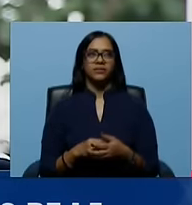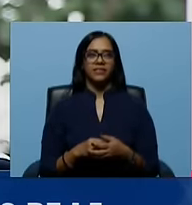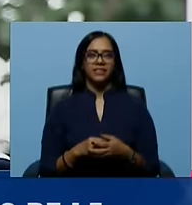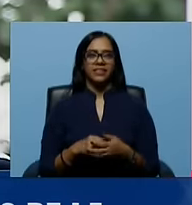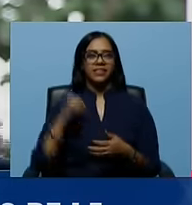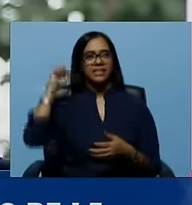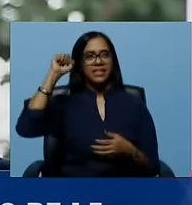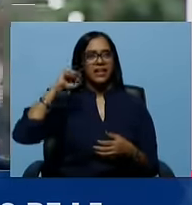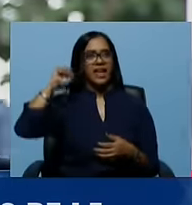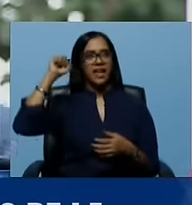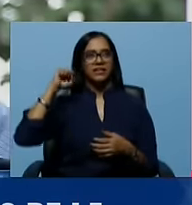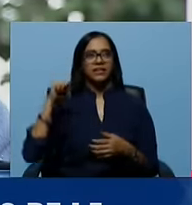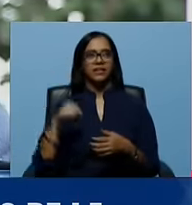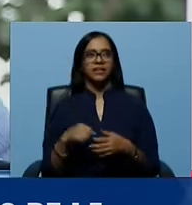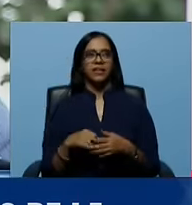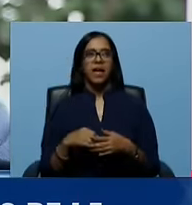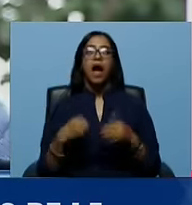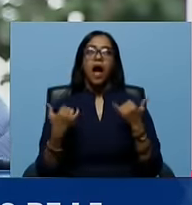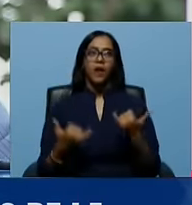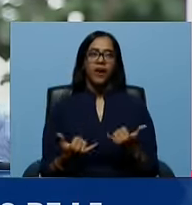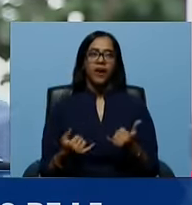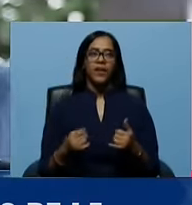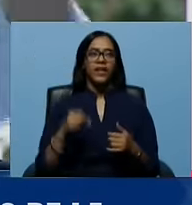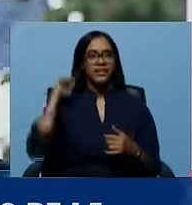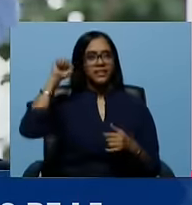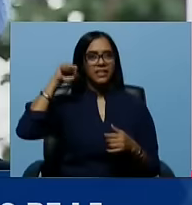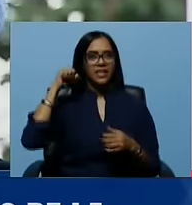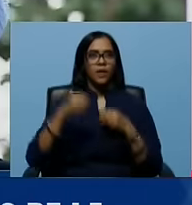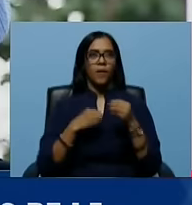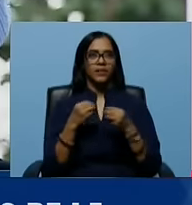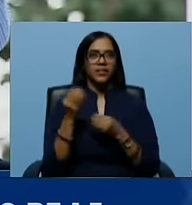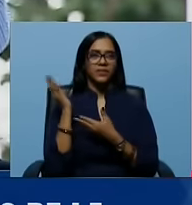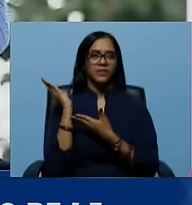cineasta. Aunque ahora el cine lo hacen con esto, Carlos.